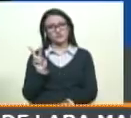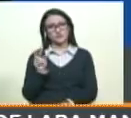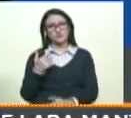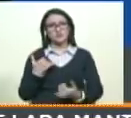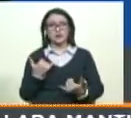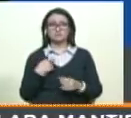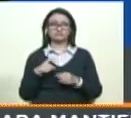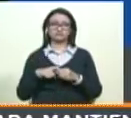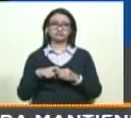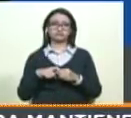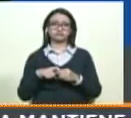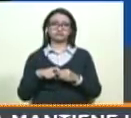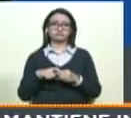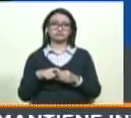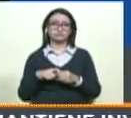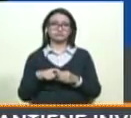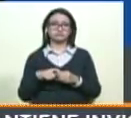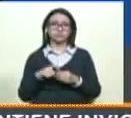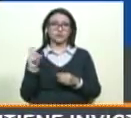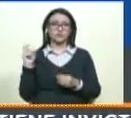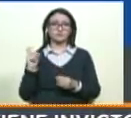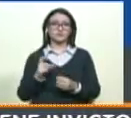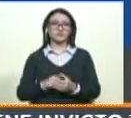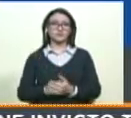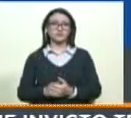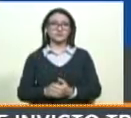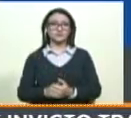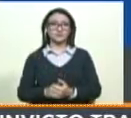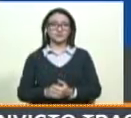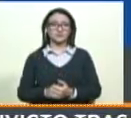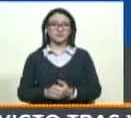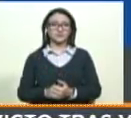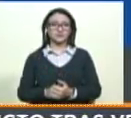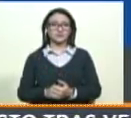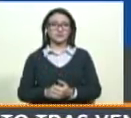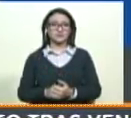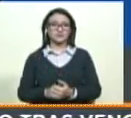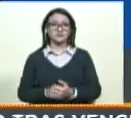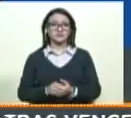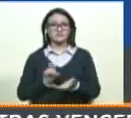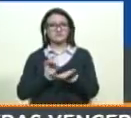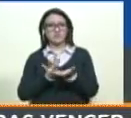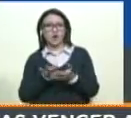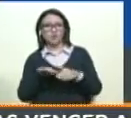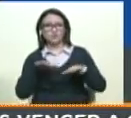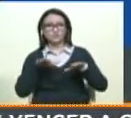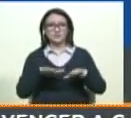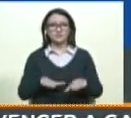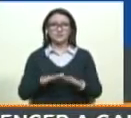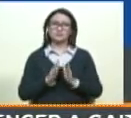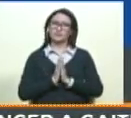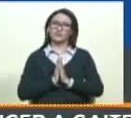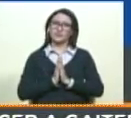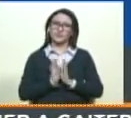nos retiramos, nos vamos. Así que esas pretensiones que si expulsión, suspensión, por